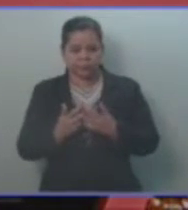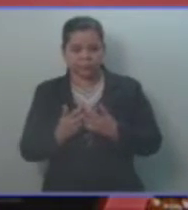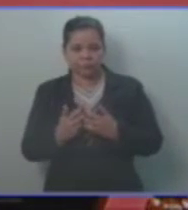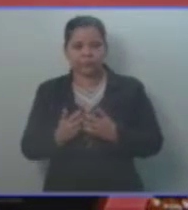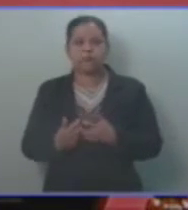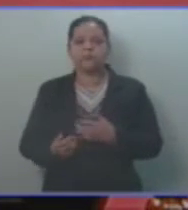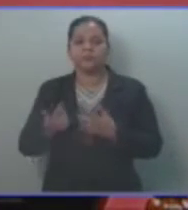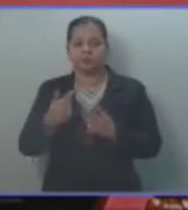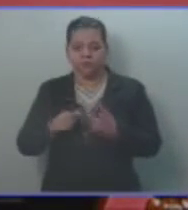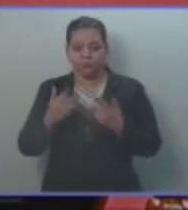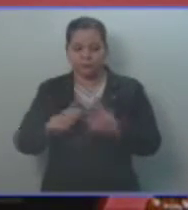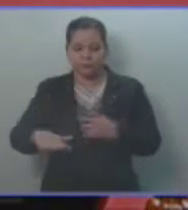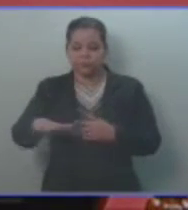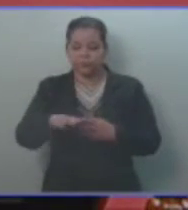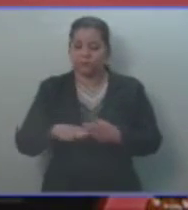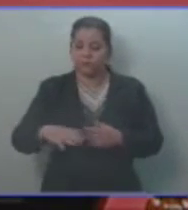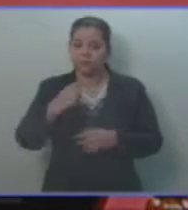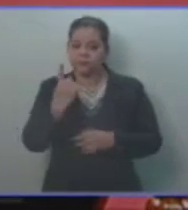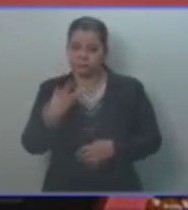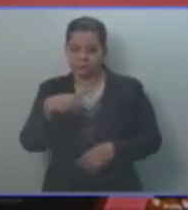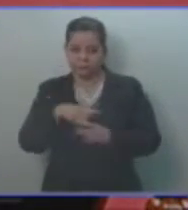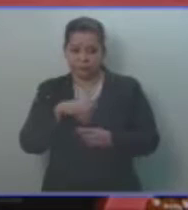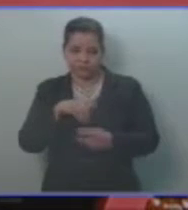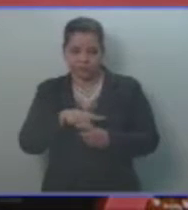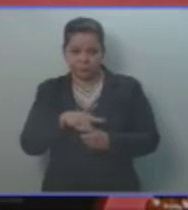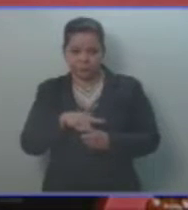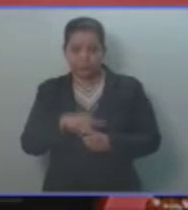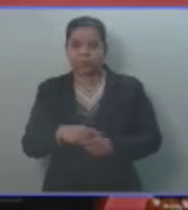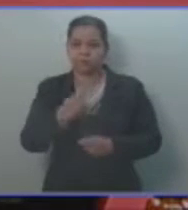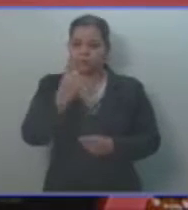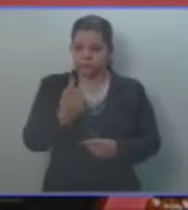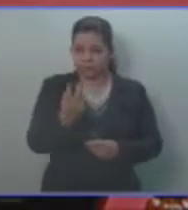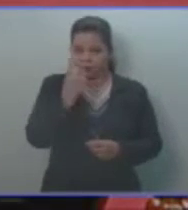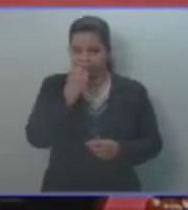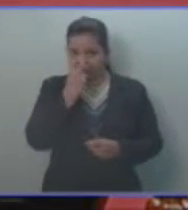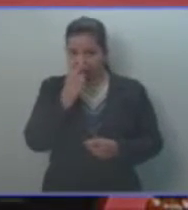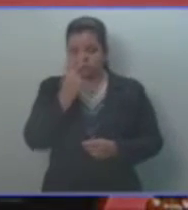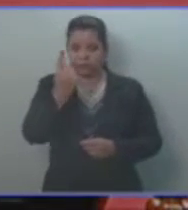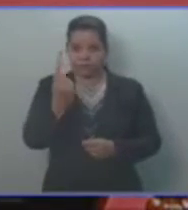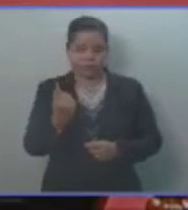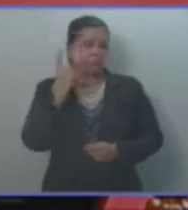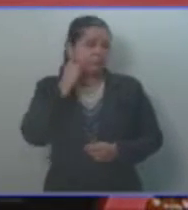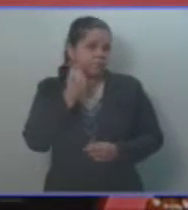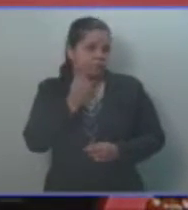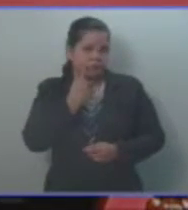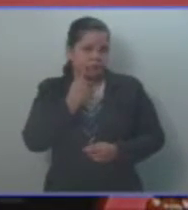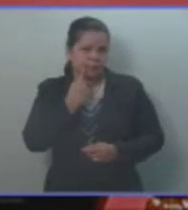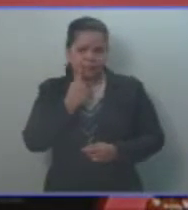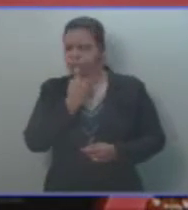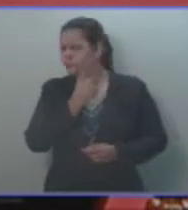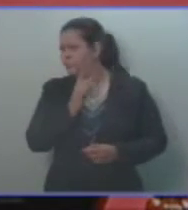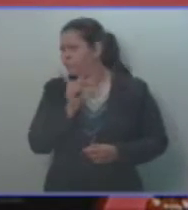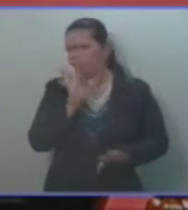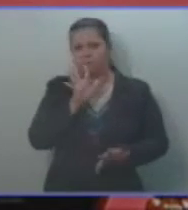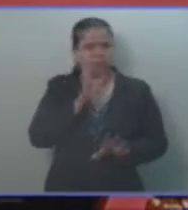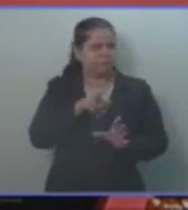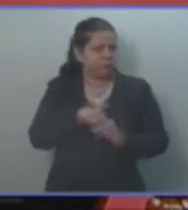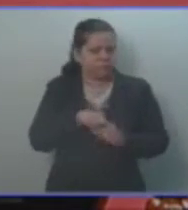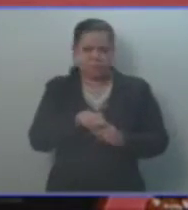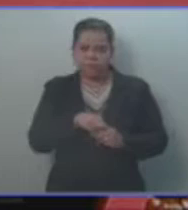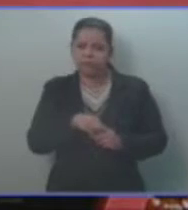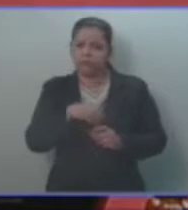el sector de las personas con discapacidad, los ciegos y los sordos no se encuentran incluidos dentro de